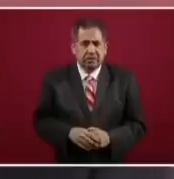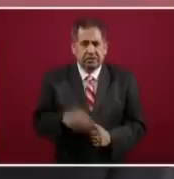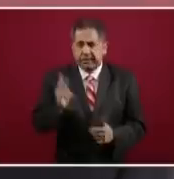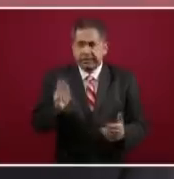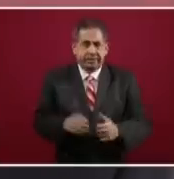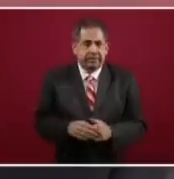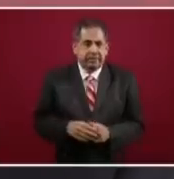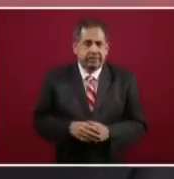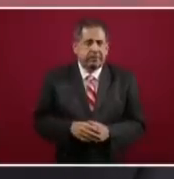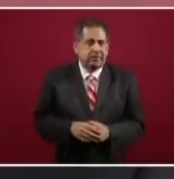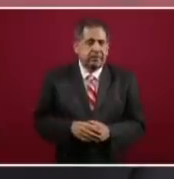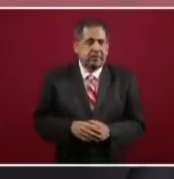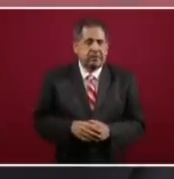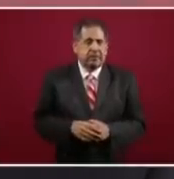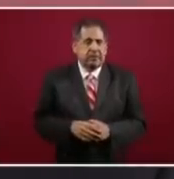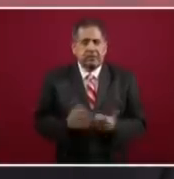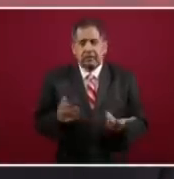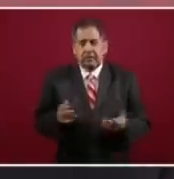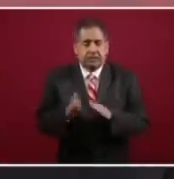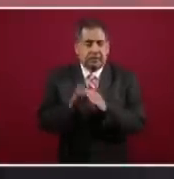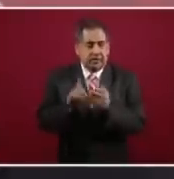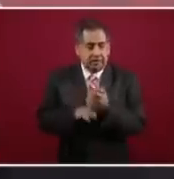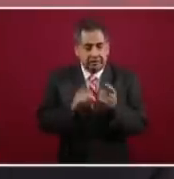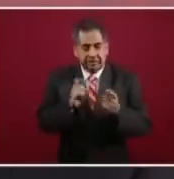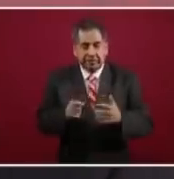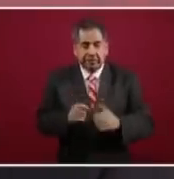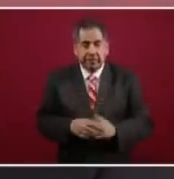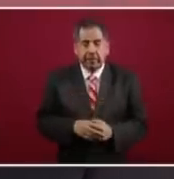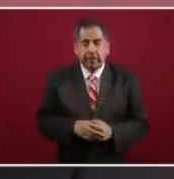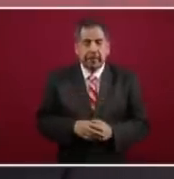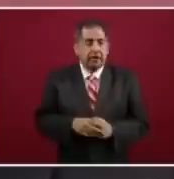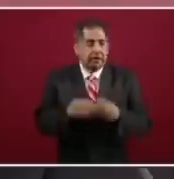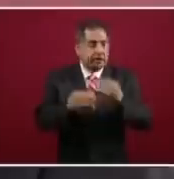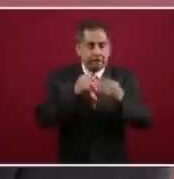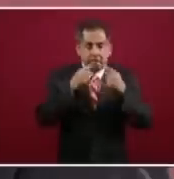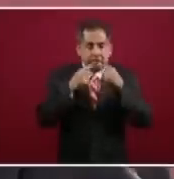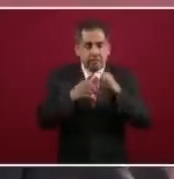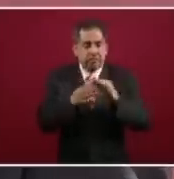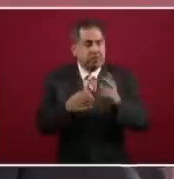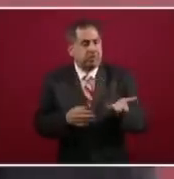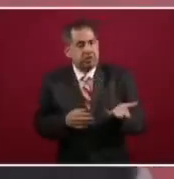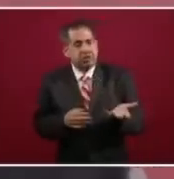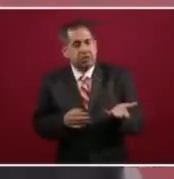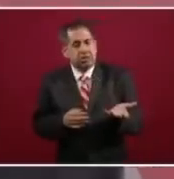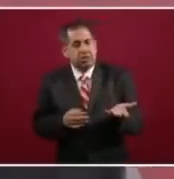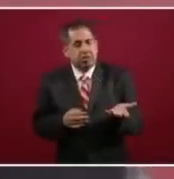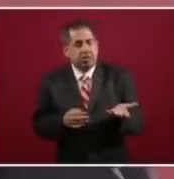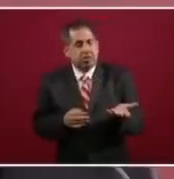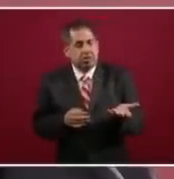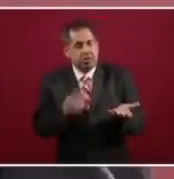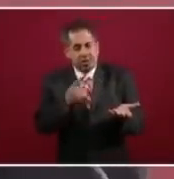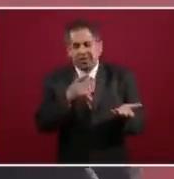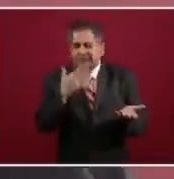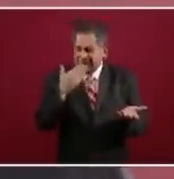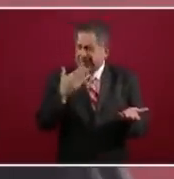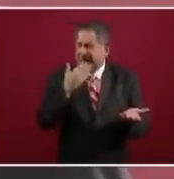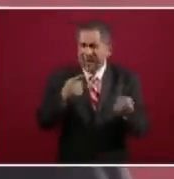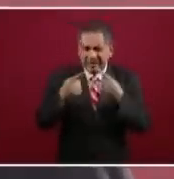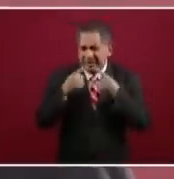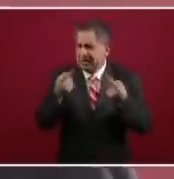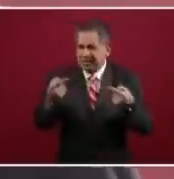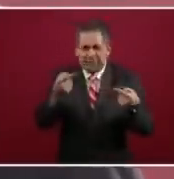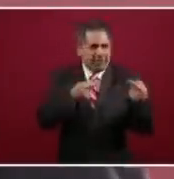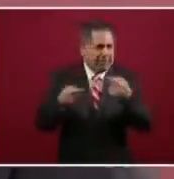pero bueno que haya polémica sobre eso es bueno